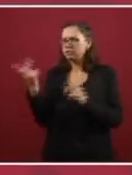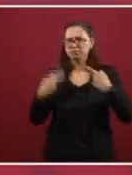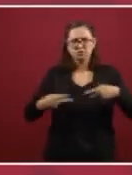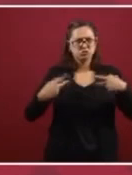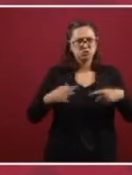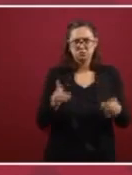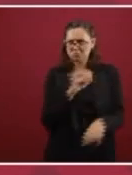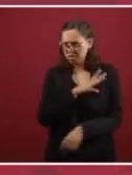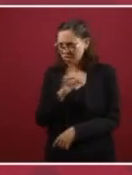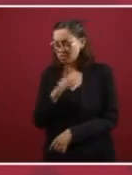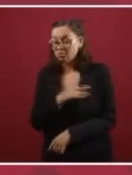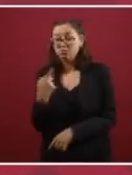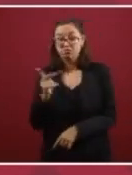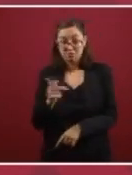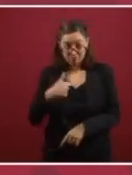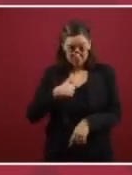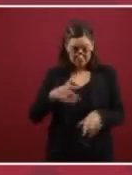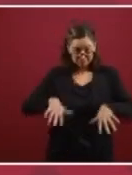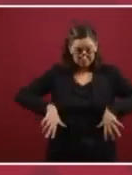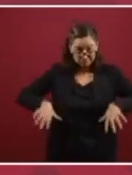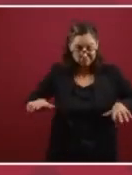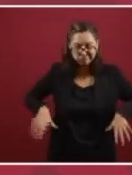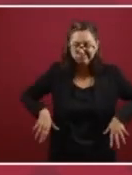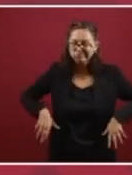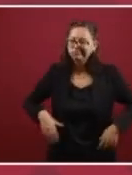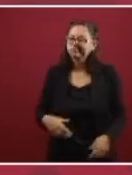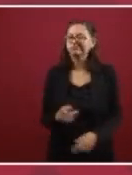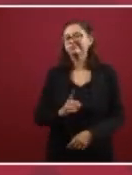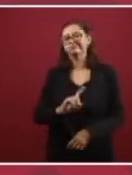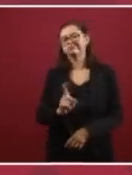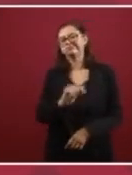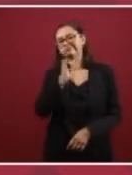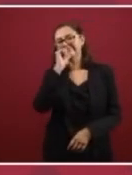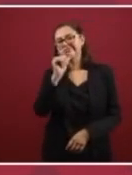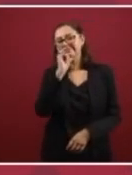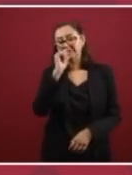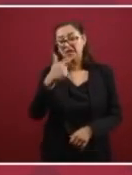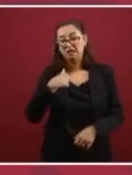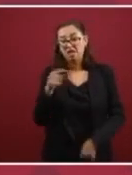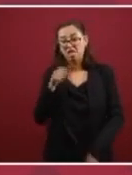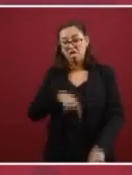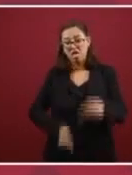soy cobarde y no voy a dar ni un paso atrás